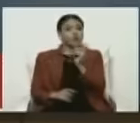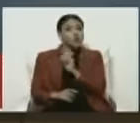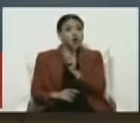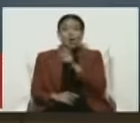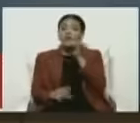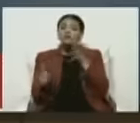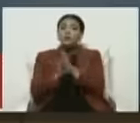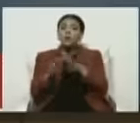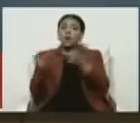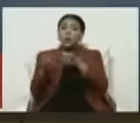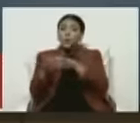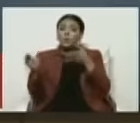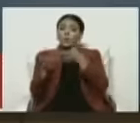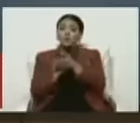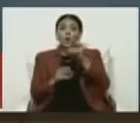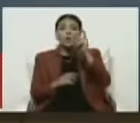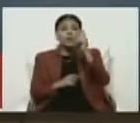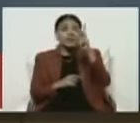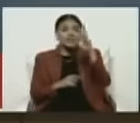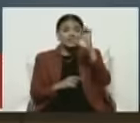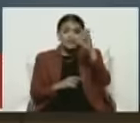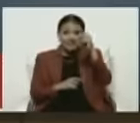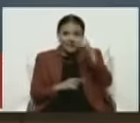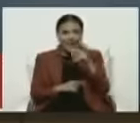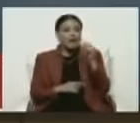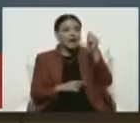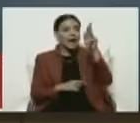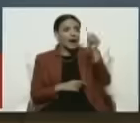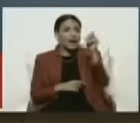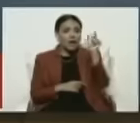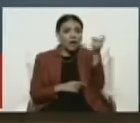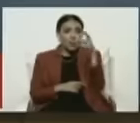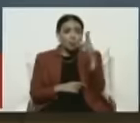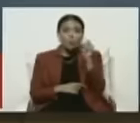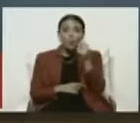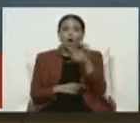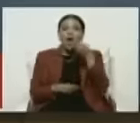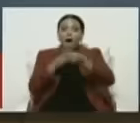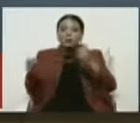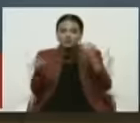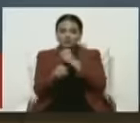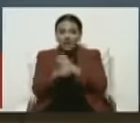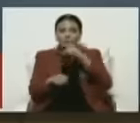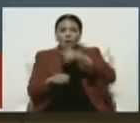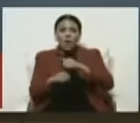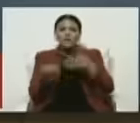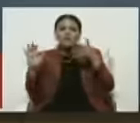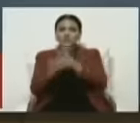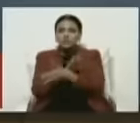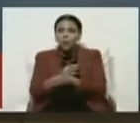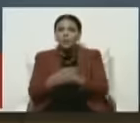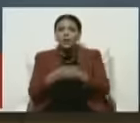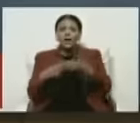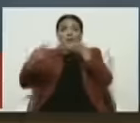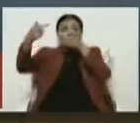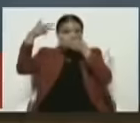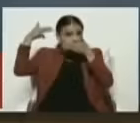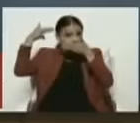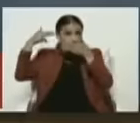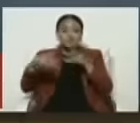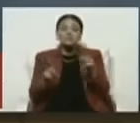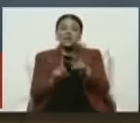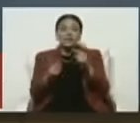Tren de Aragua llegó, bueno, mira, de China, Corea, traspasó Japón, llegó a